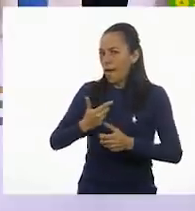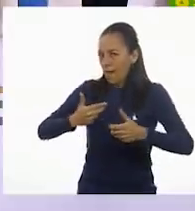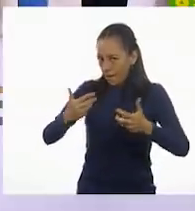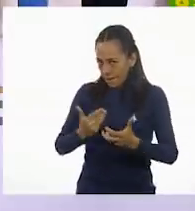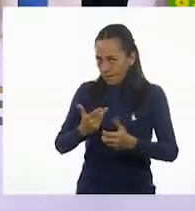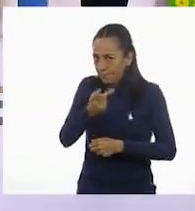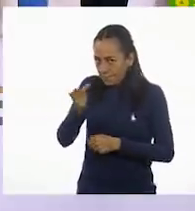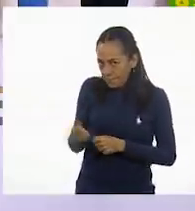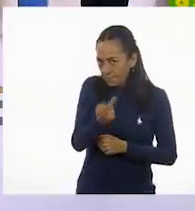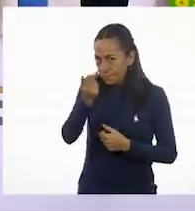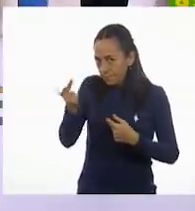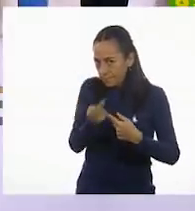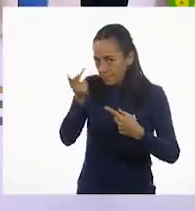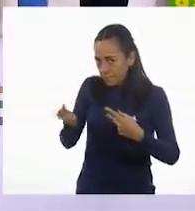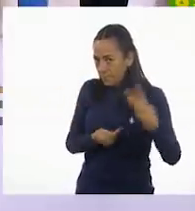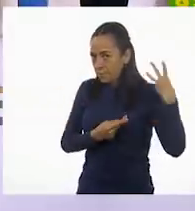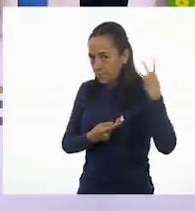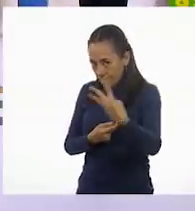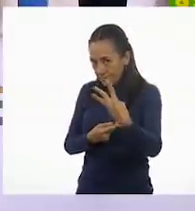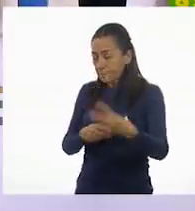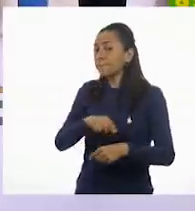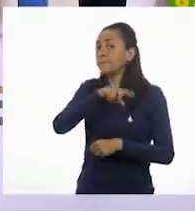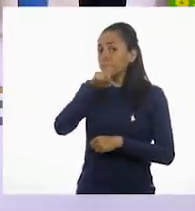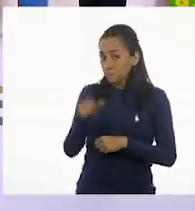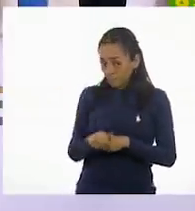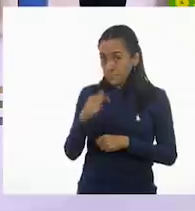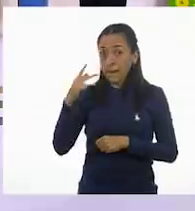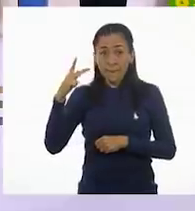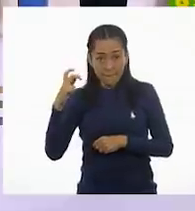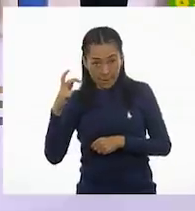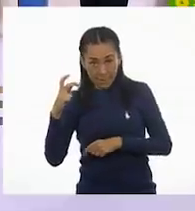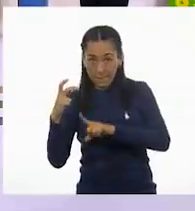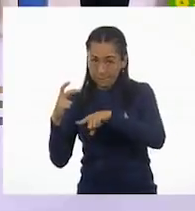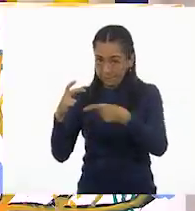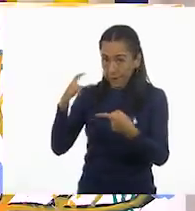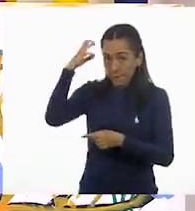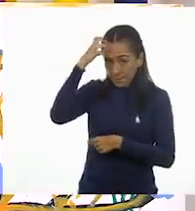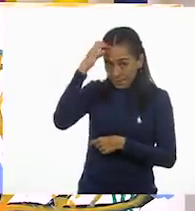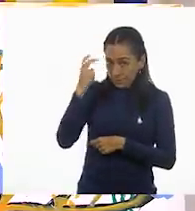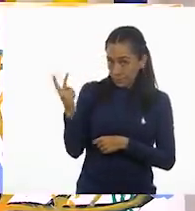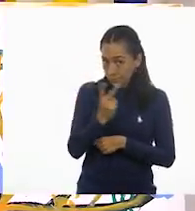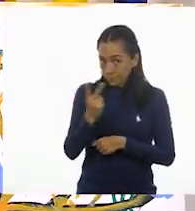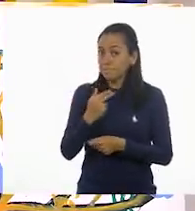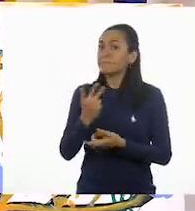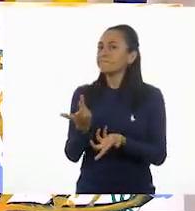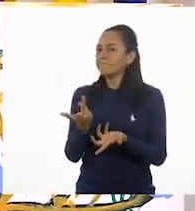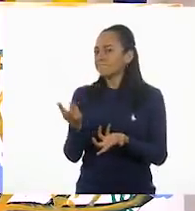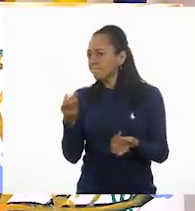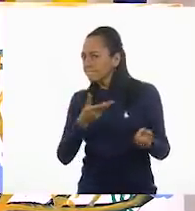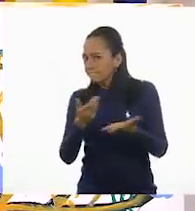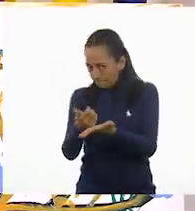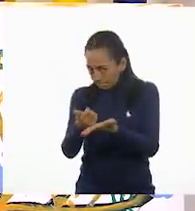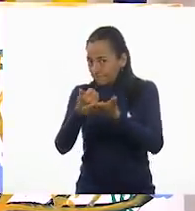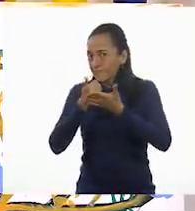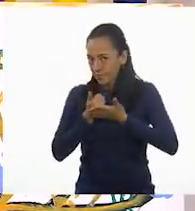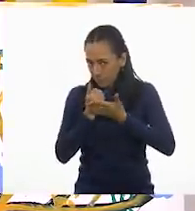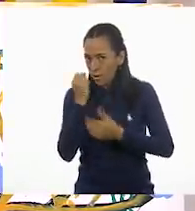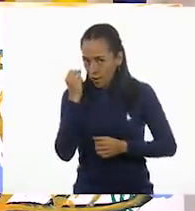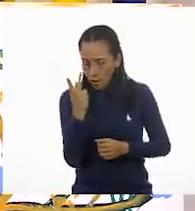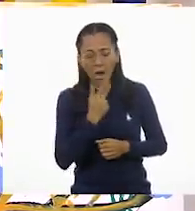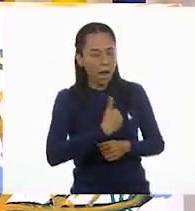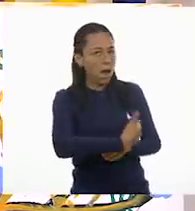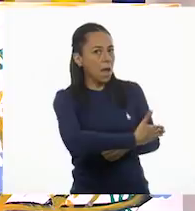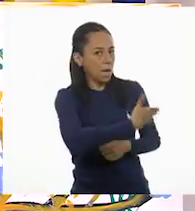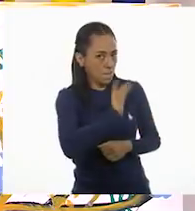y Panchito, me tendrán que ayudar. Muy bien. Sí. De esta manera, vamos a descifrar el título y vamos a ir pegando cada una de